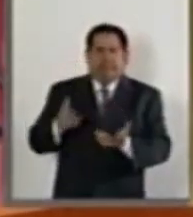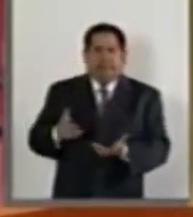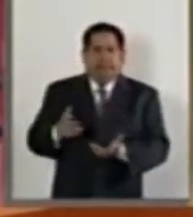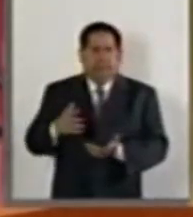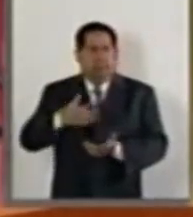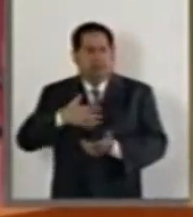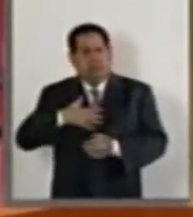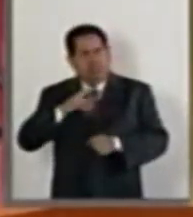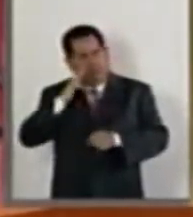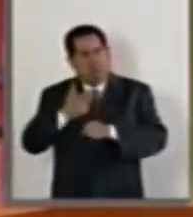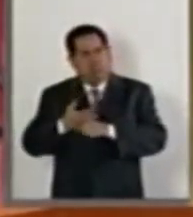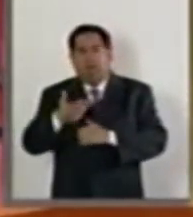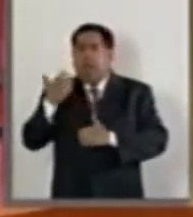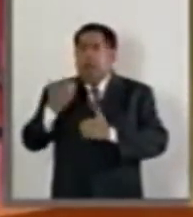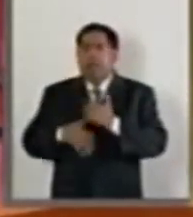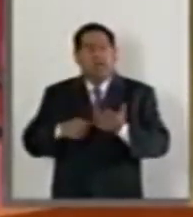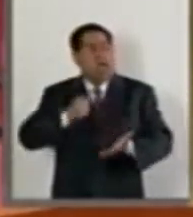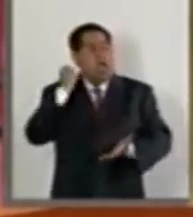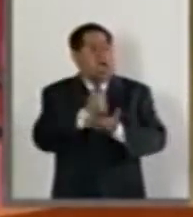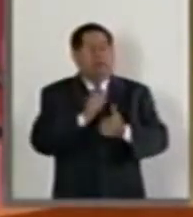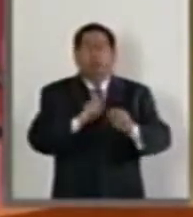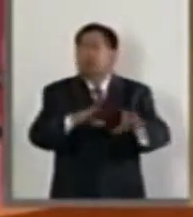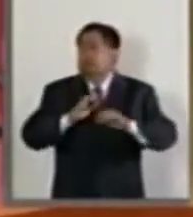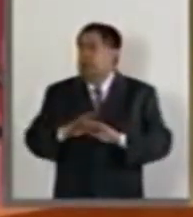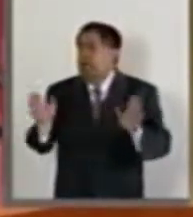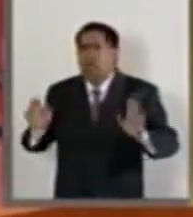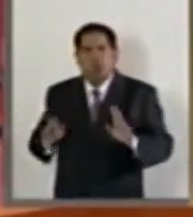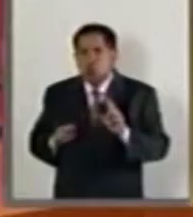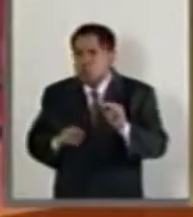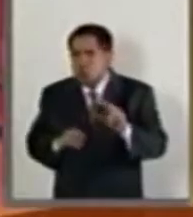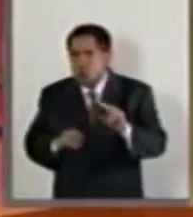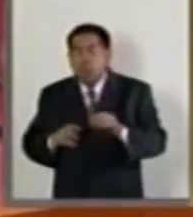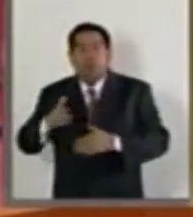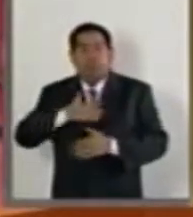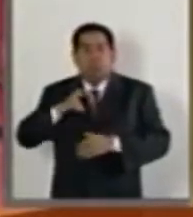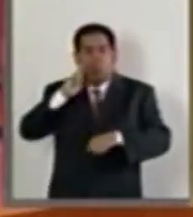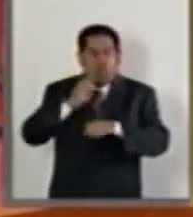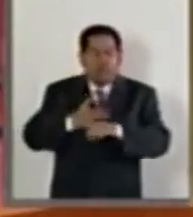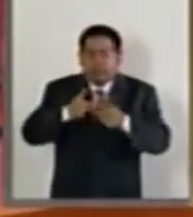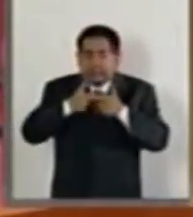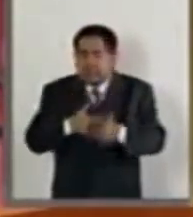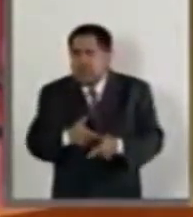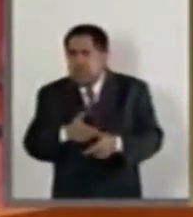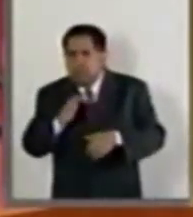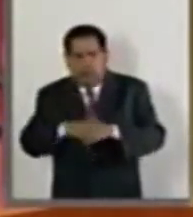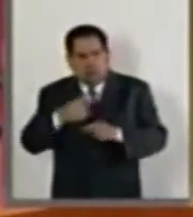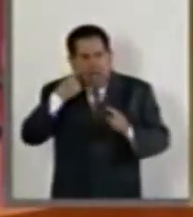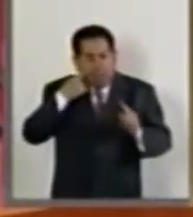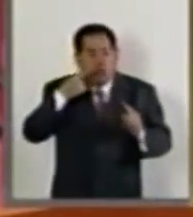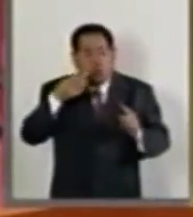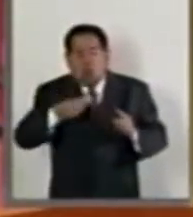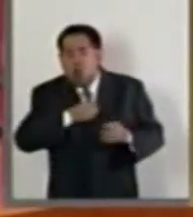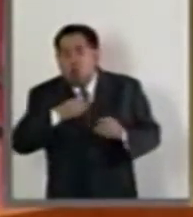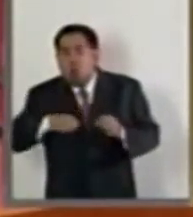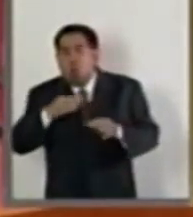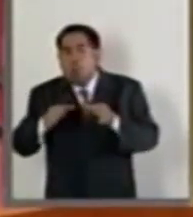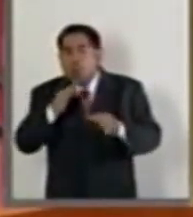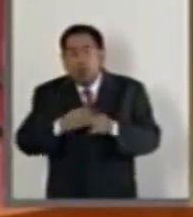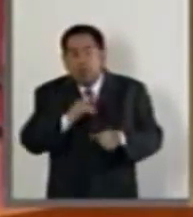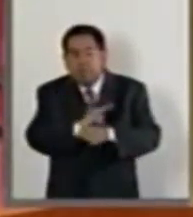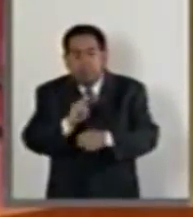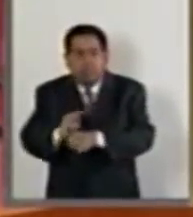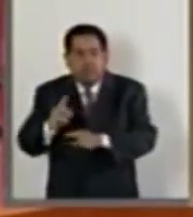responsabilidad se acaba cuando aprobamos las leyes. Nuestra responsabilidad política está también en su implementación. Y ahí, en